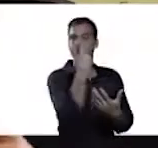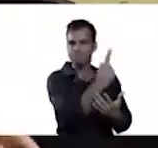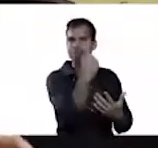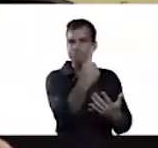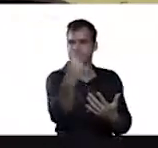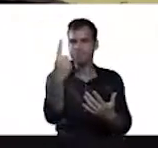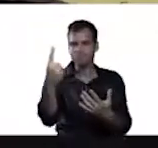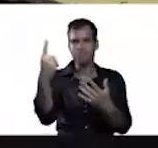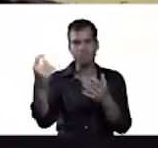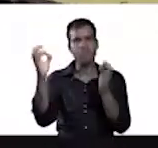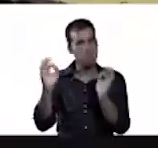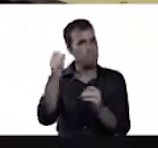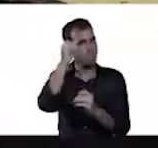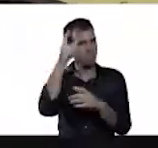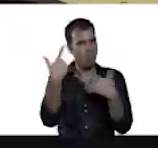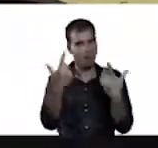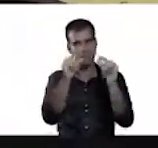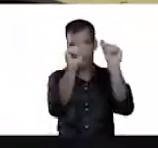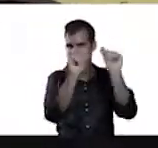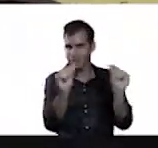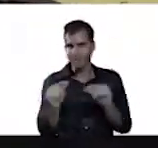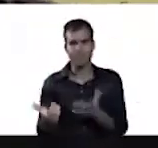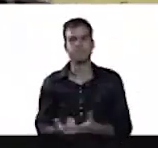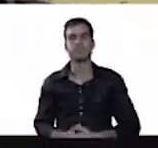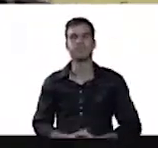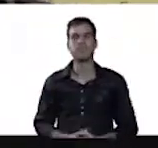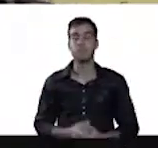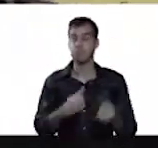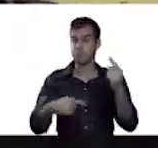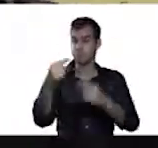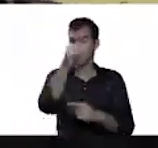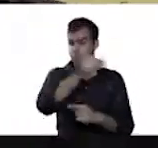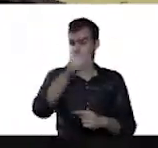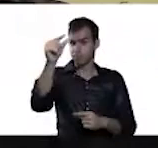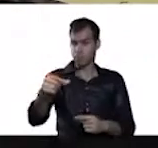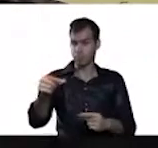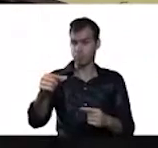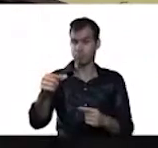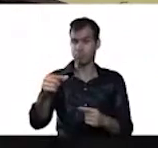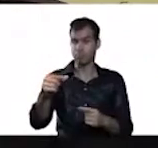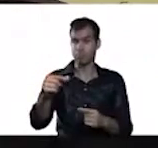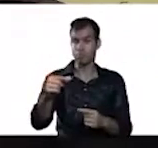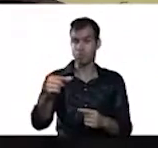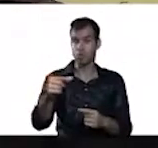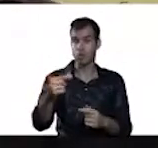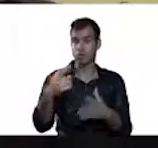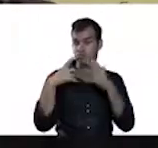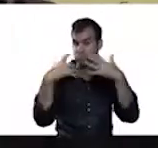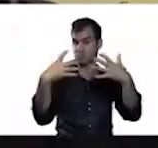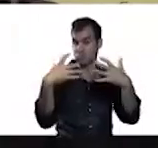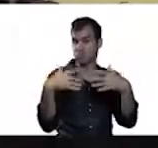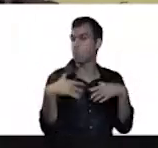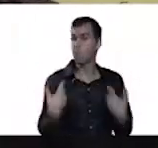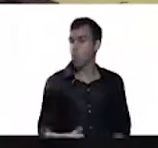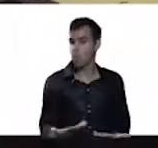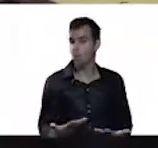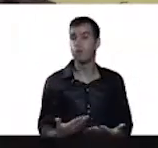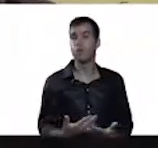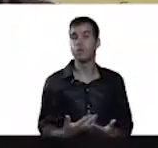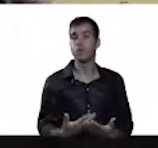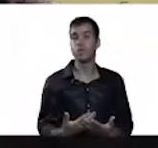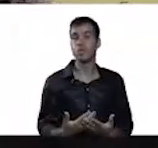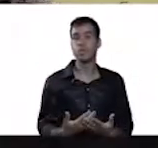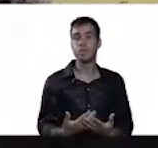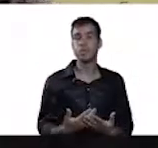los objetivos de cada una de estas tendencias, las principales figuras que se destacan en cada una de